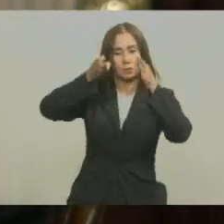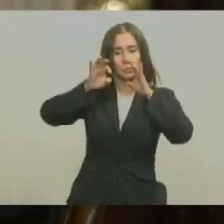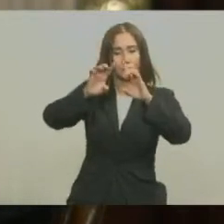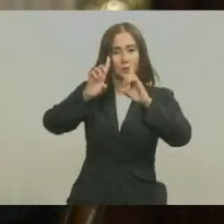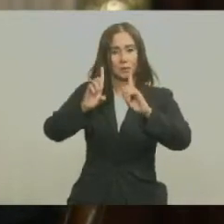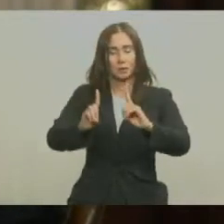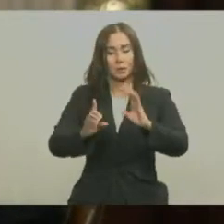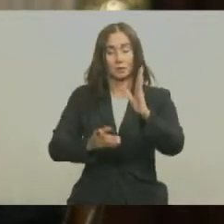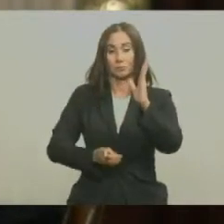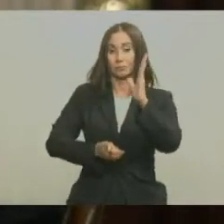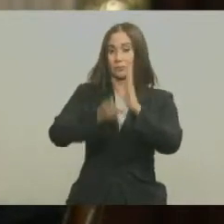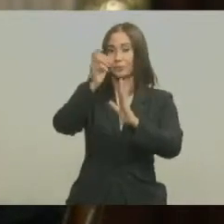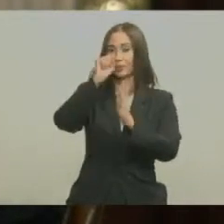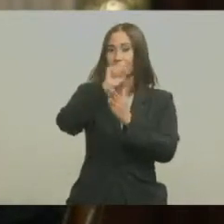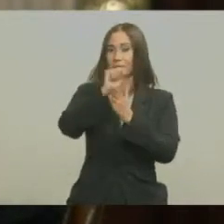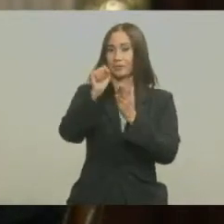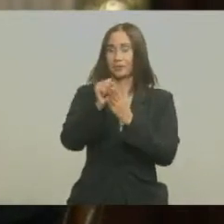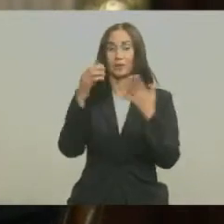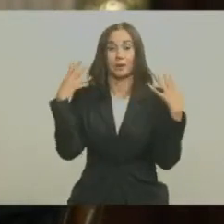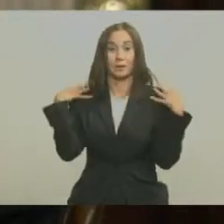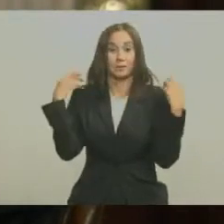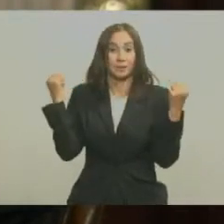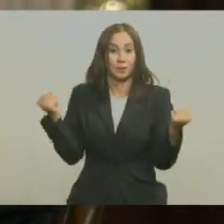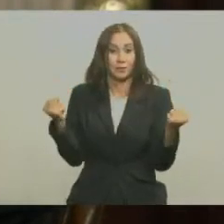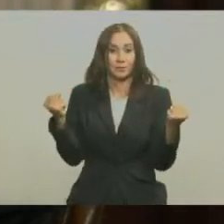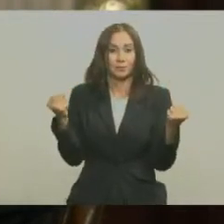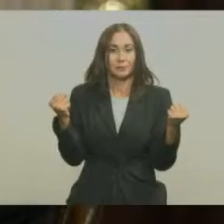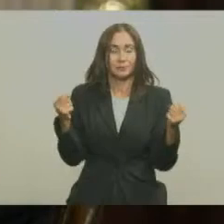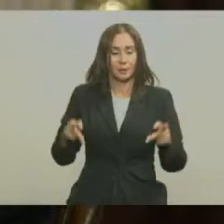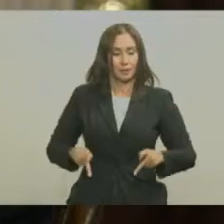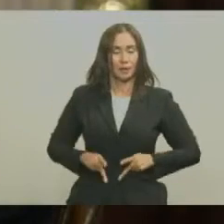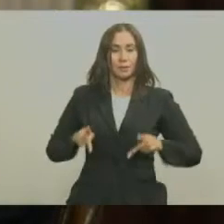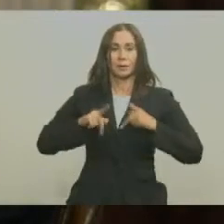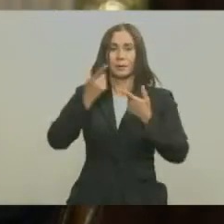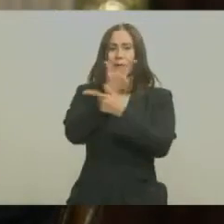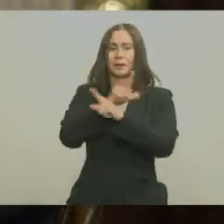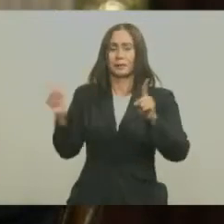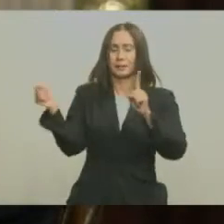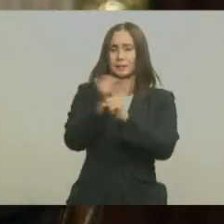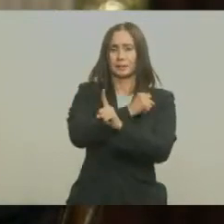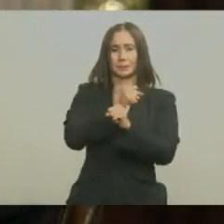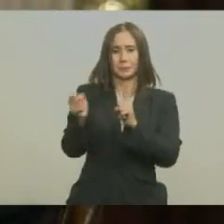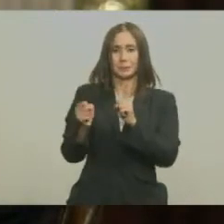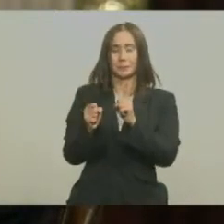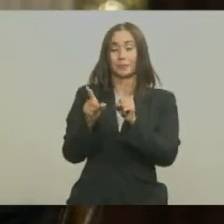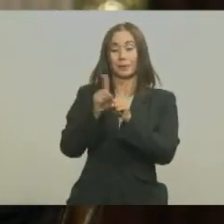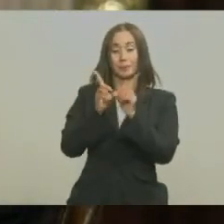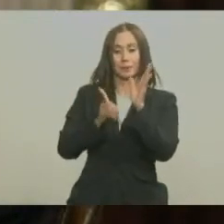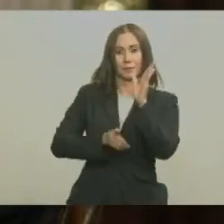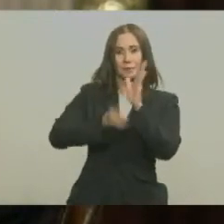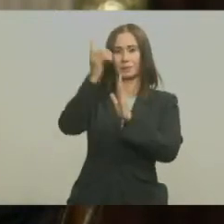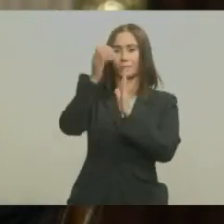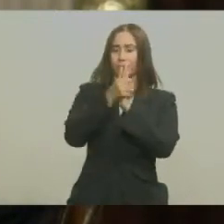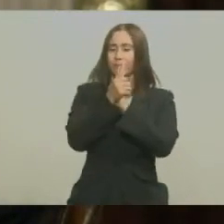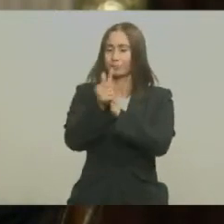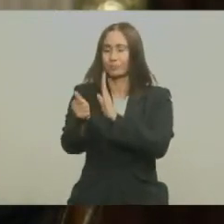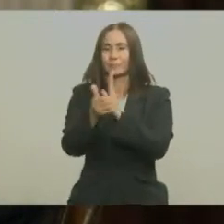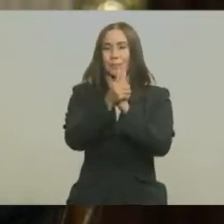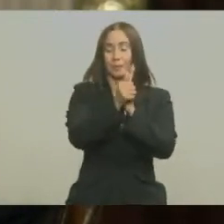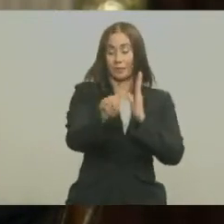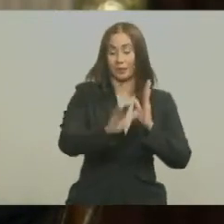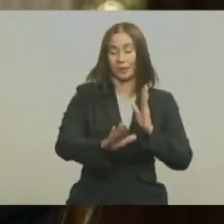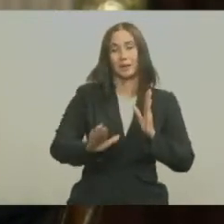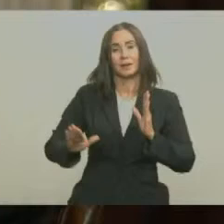desarrollo psicosocial, a la salud, a una vida libre de violencia y al desarrollo de las capacidades de los